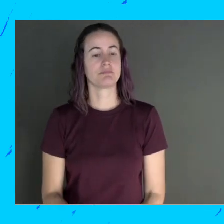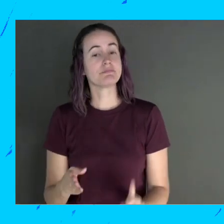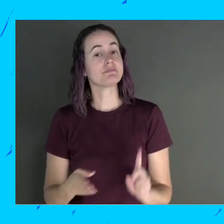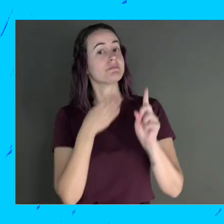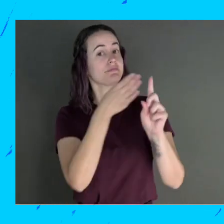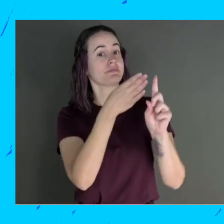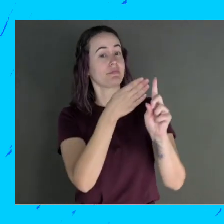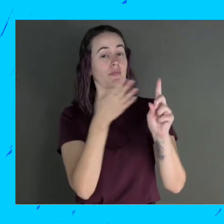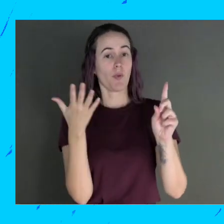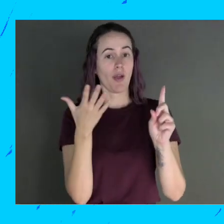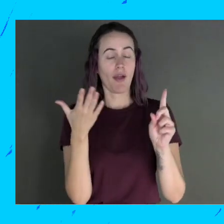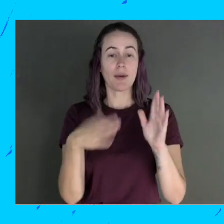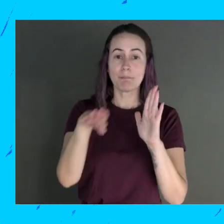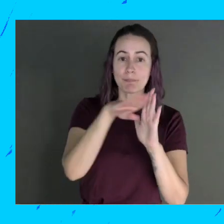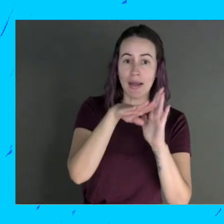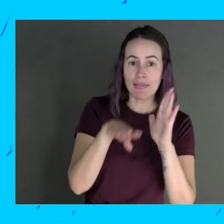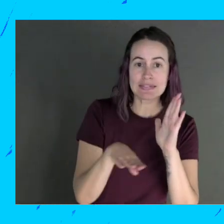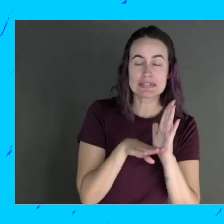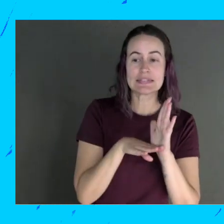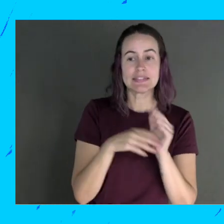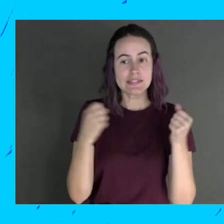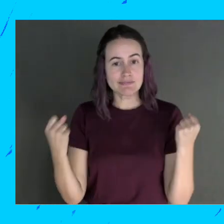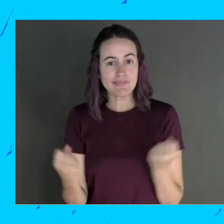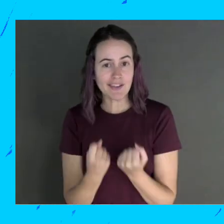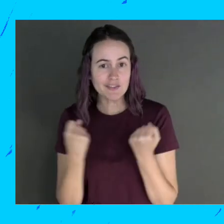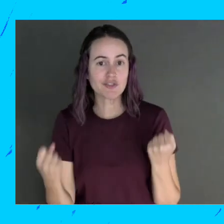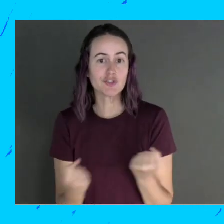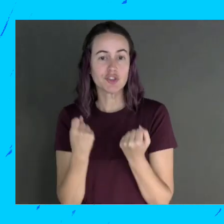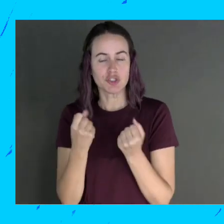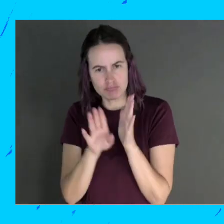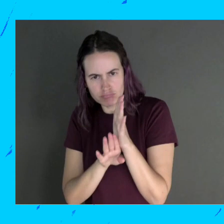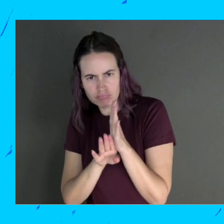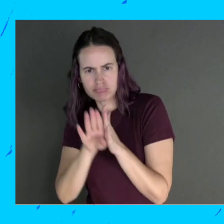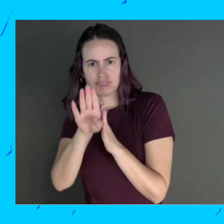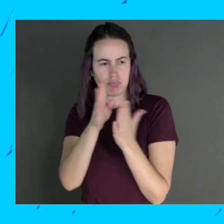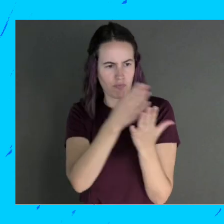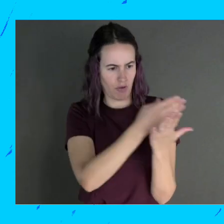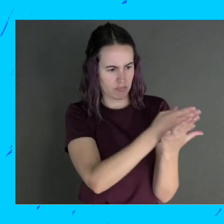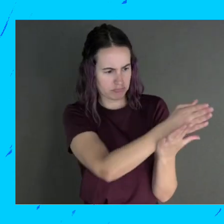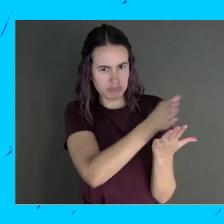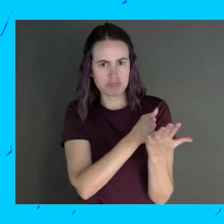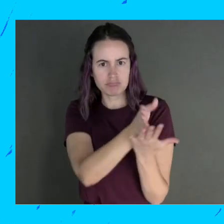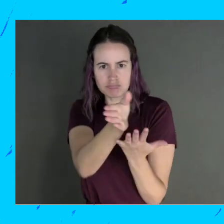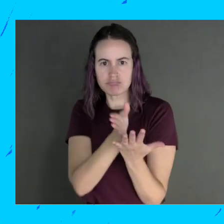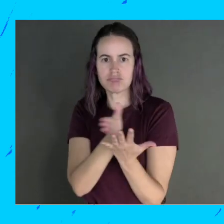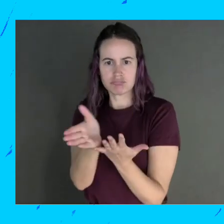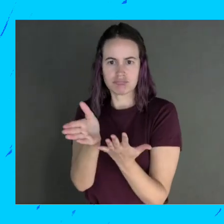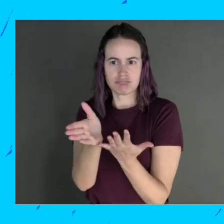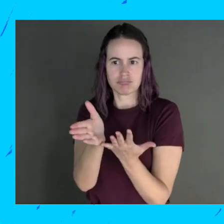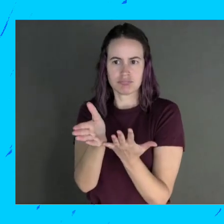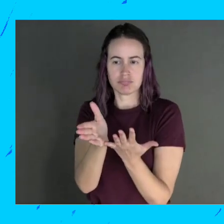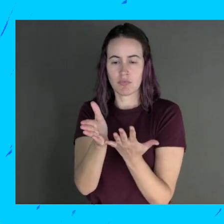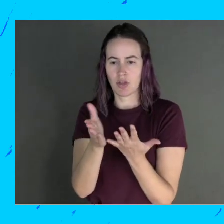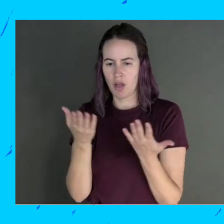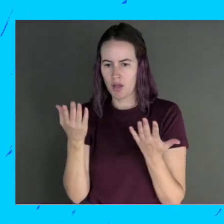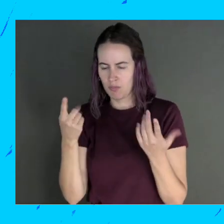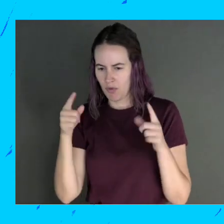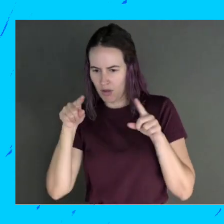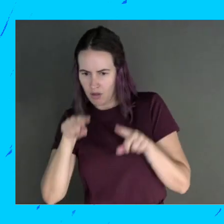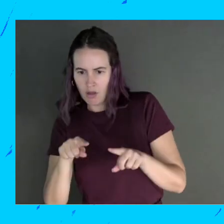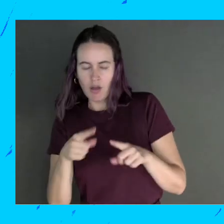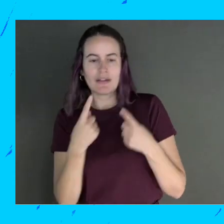adolescentes. Nuestra misión está enfocada en tener programas en diferentes sistemas y sectores para abordar los